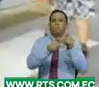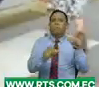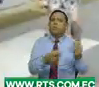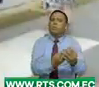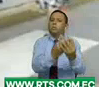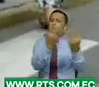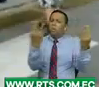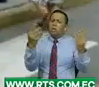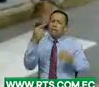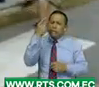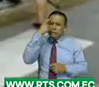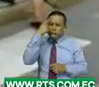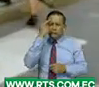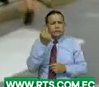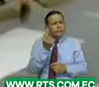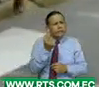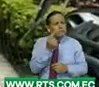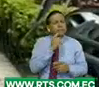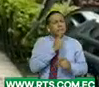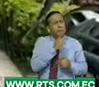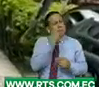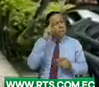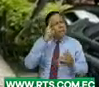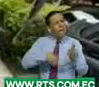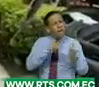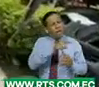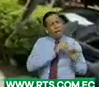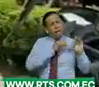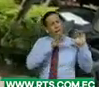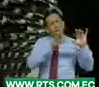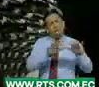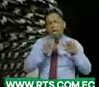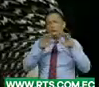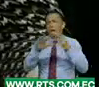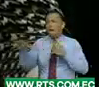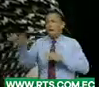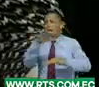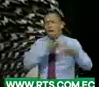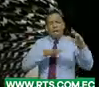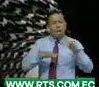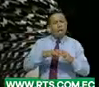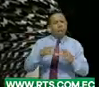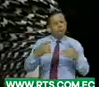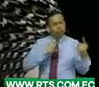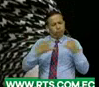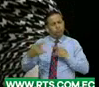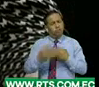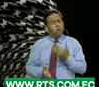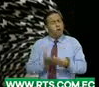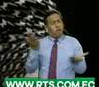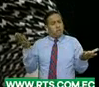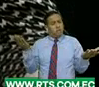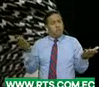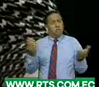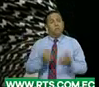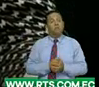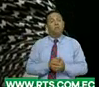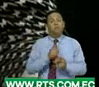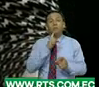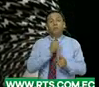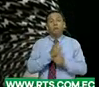eventos deportivos donde existe aglomeración es la letalidad de las personas que están en uso ha subido a